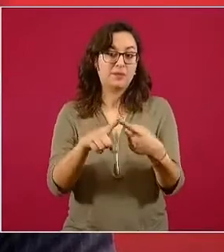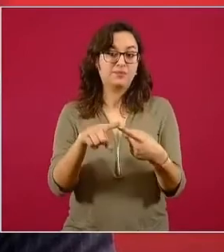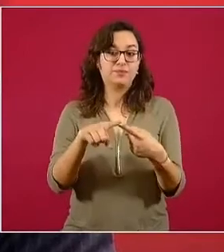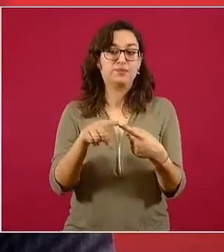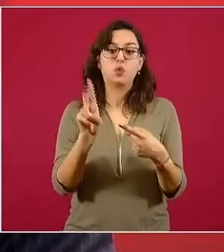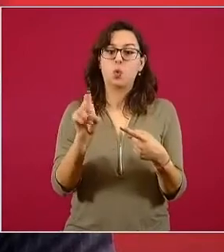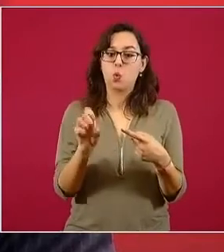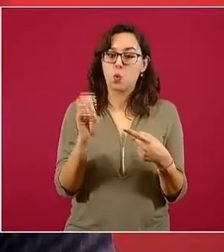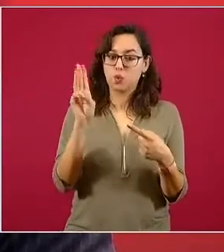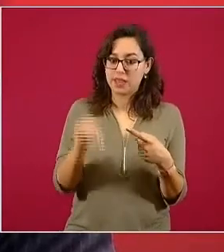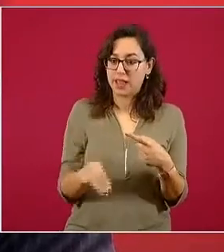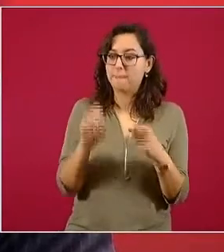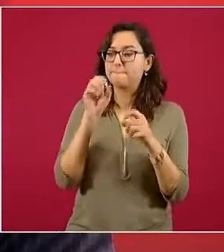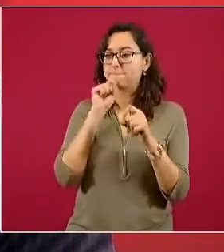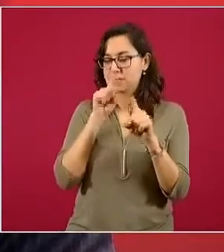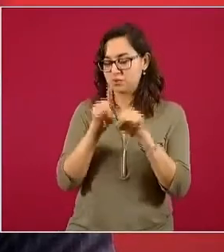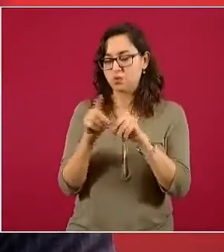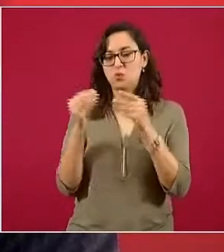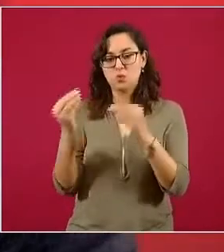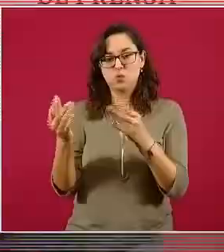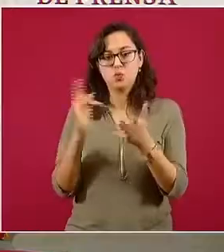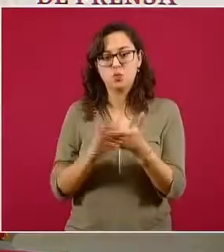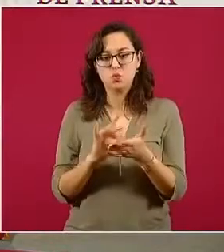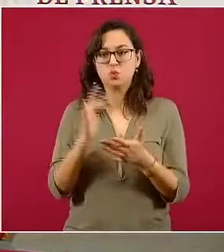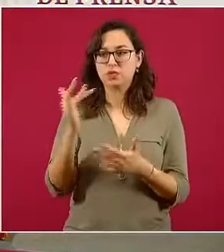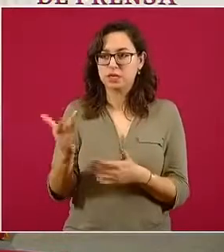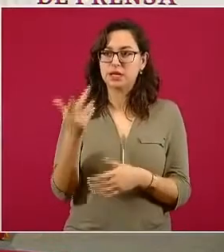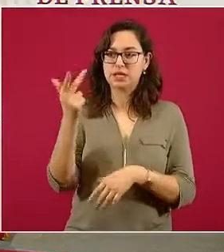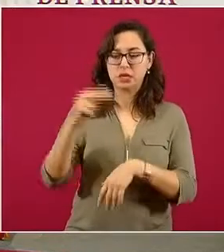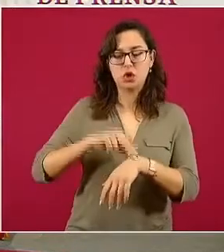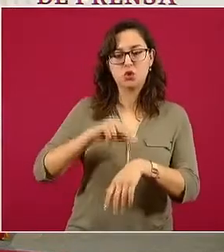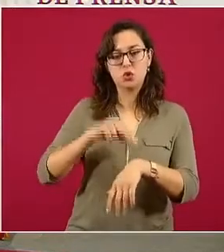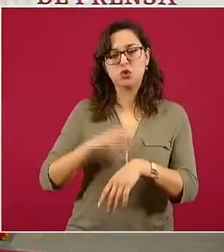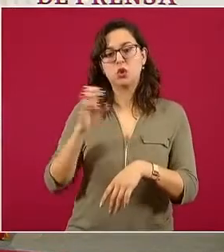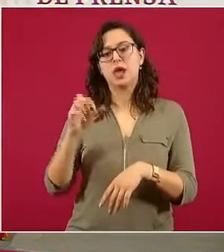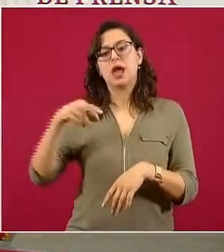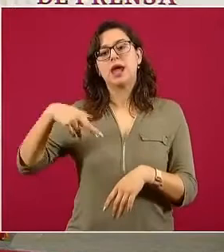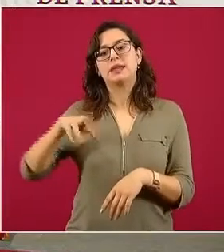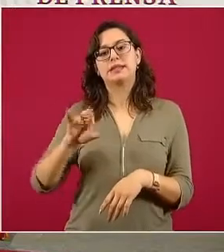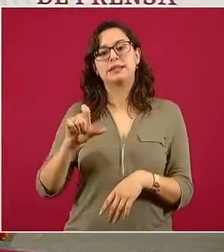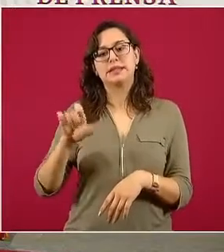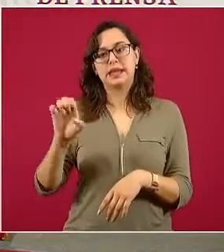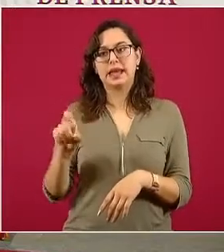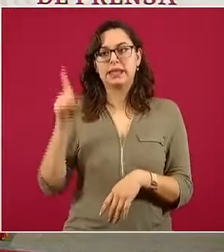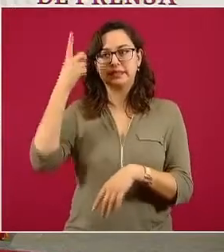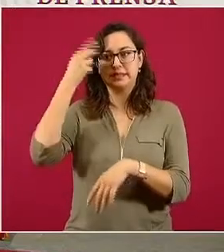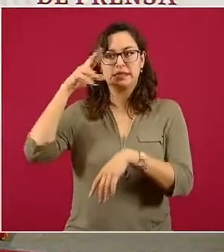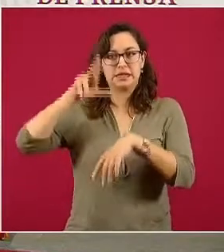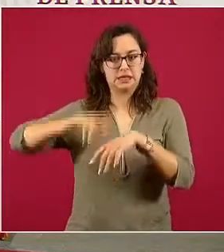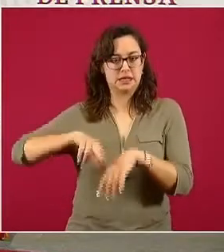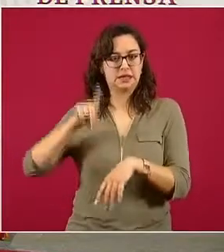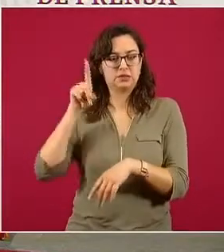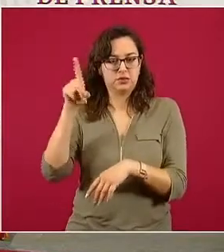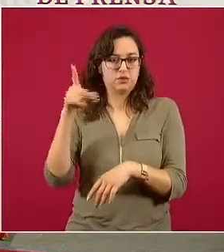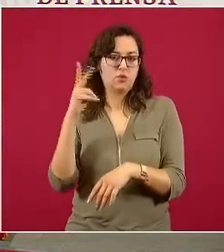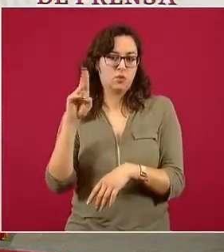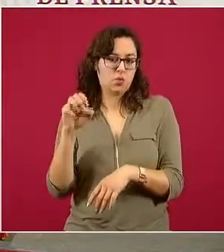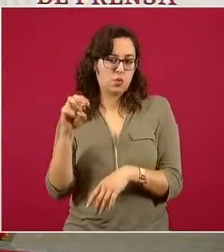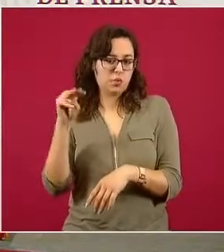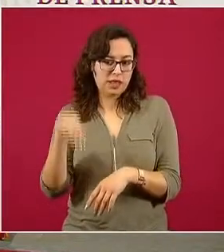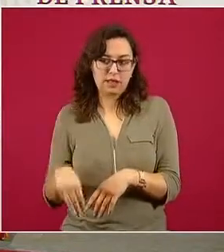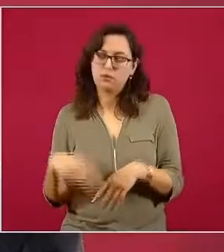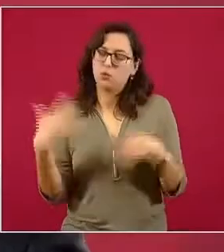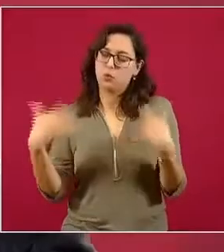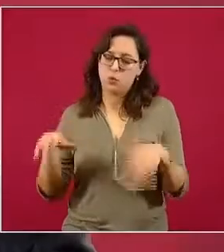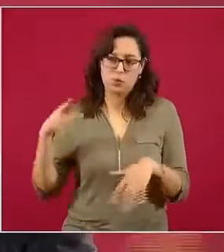UNAM, también agradecemos al doctor Graue, Enrique Graue, rector de la Universidad Nacional, su generosa